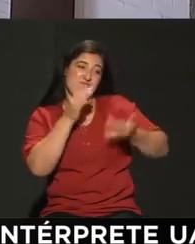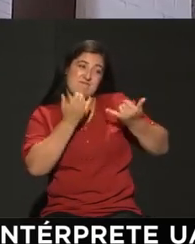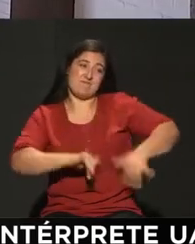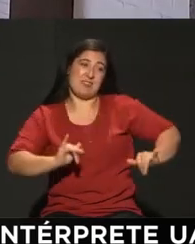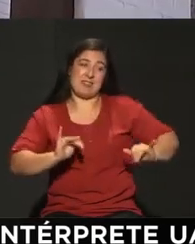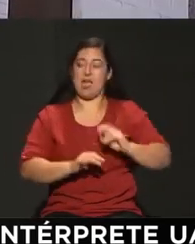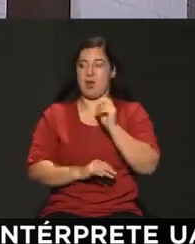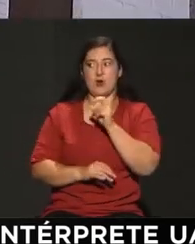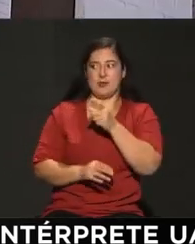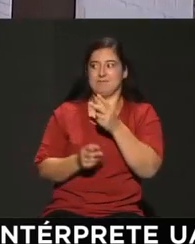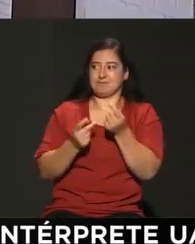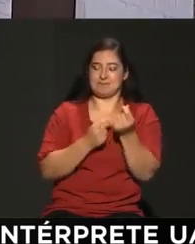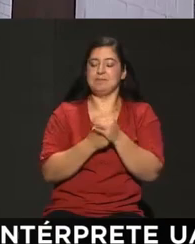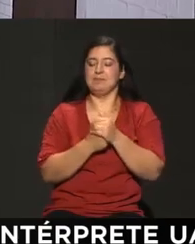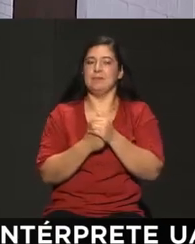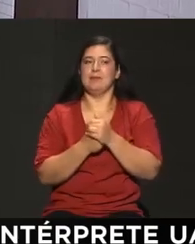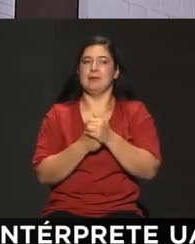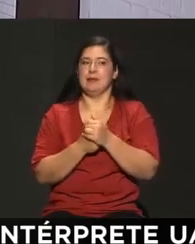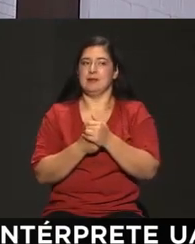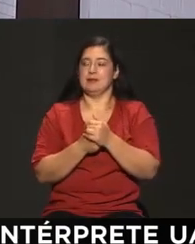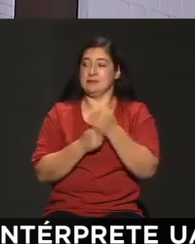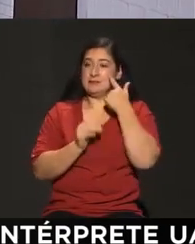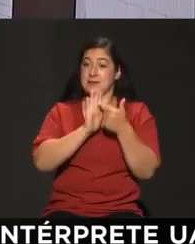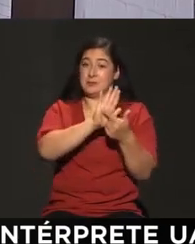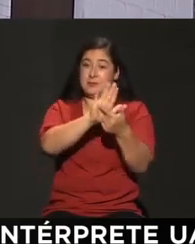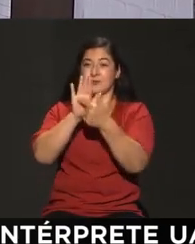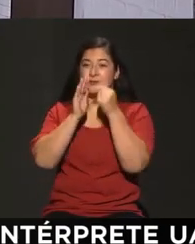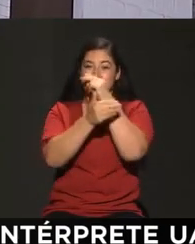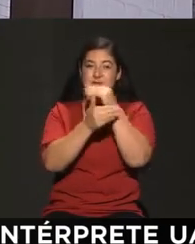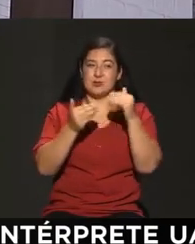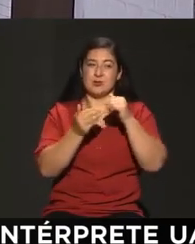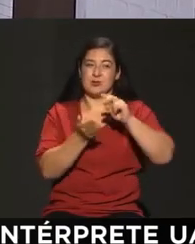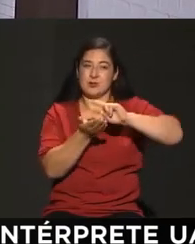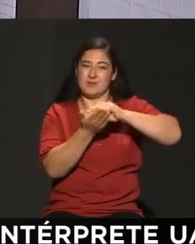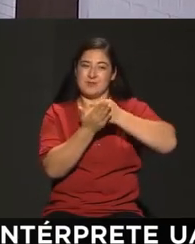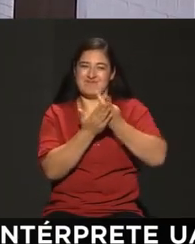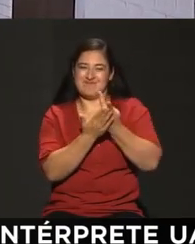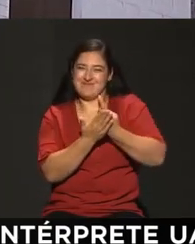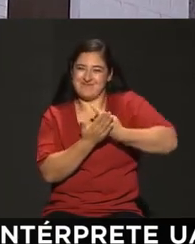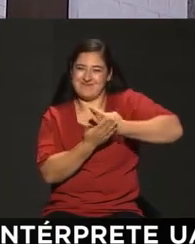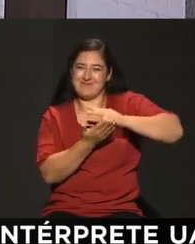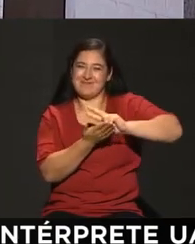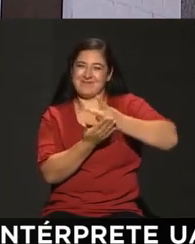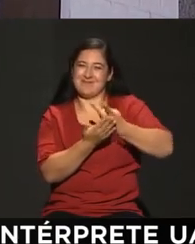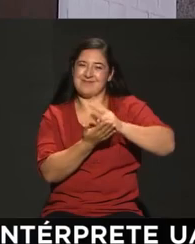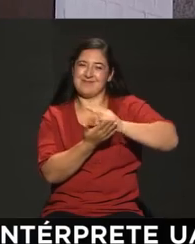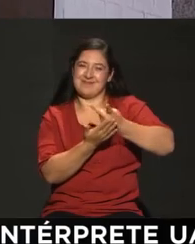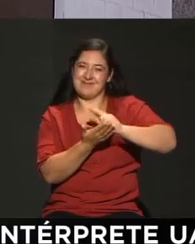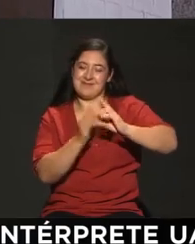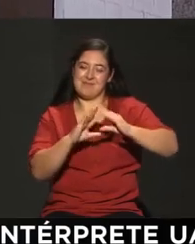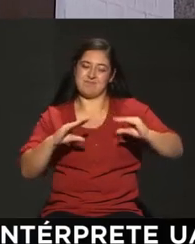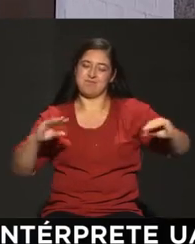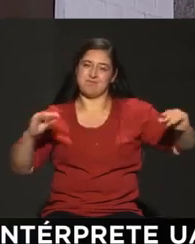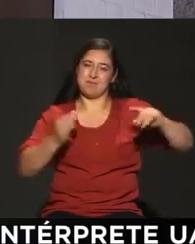Listo, vamos a dejarlo indicado entonces. Vamos a mostrar con los chicos cómo puedo rodar en distintas direcciones sobre la